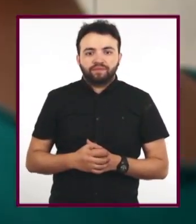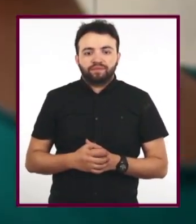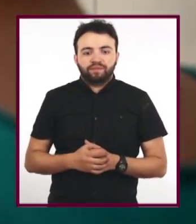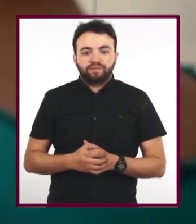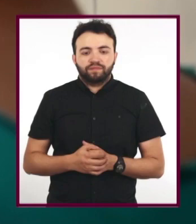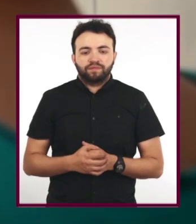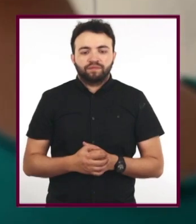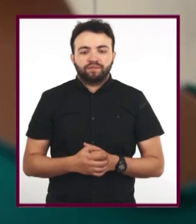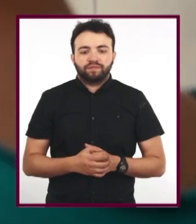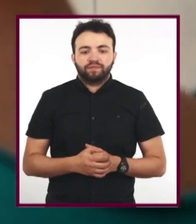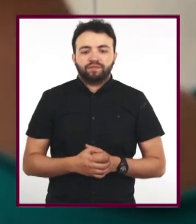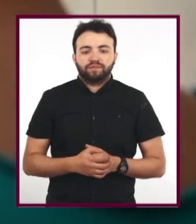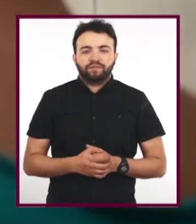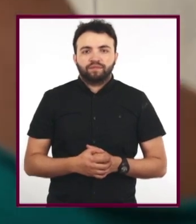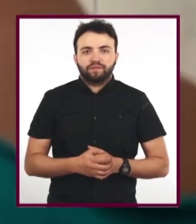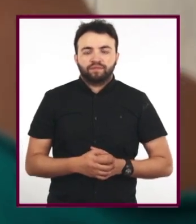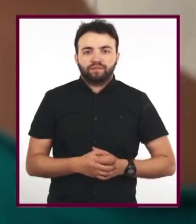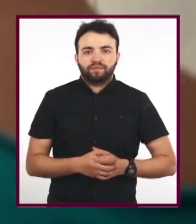Arabituta,